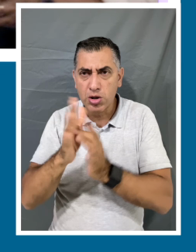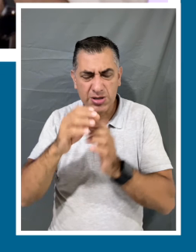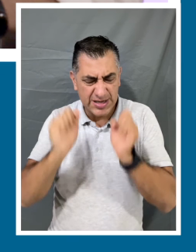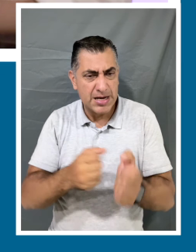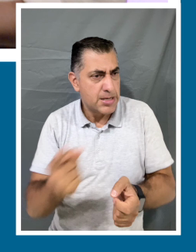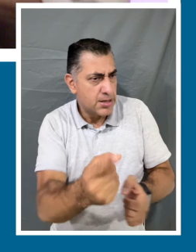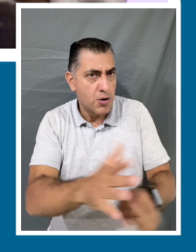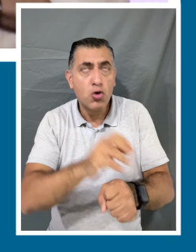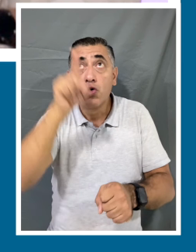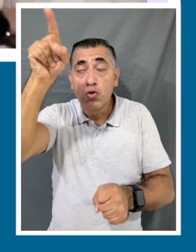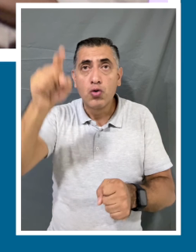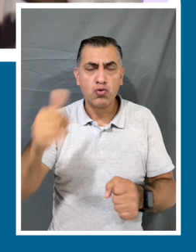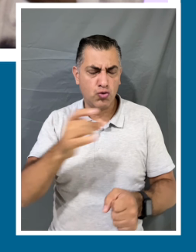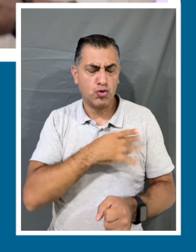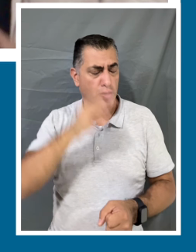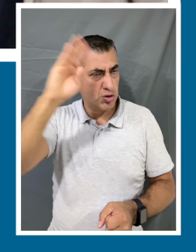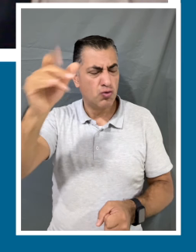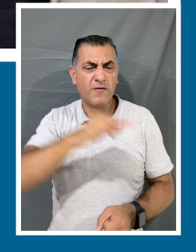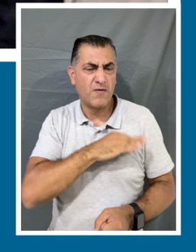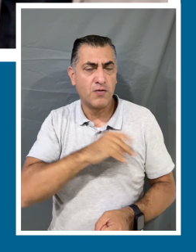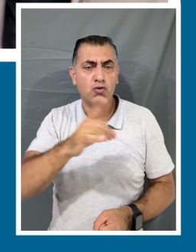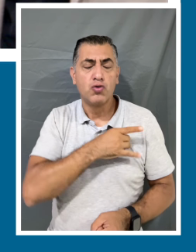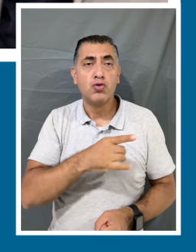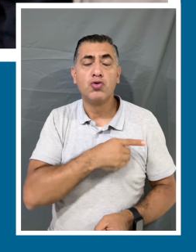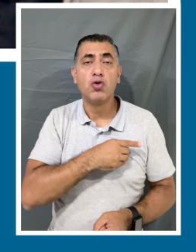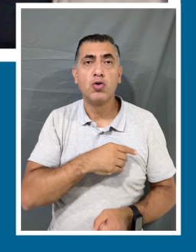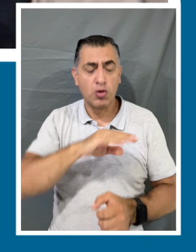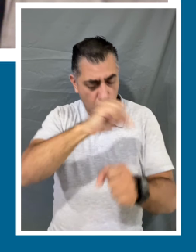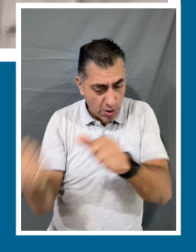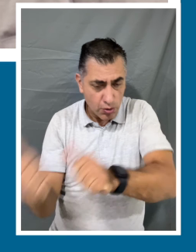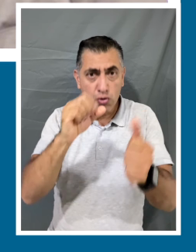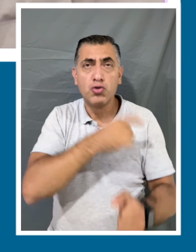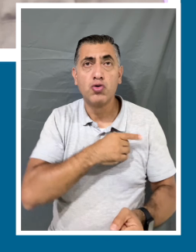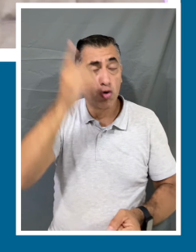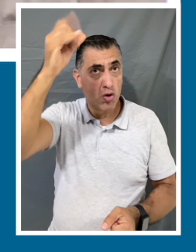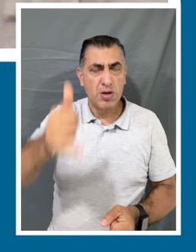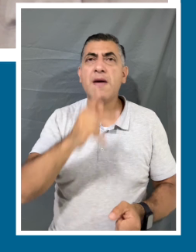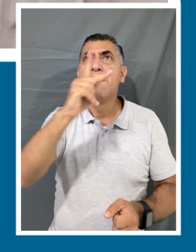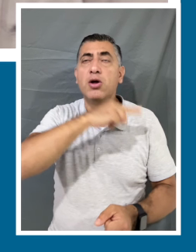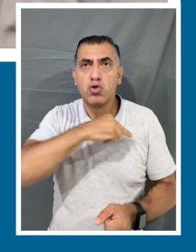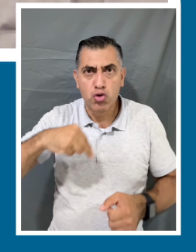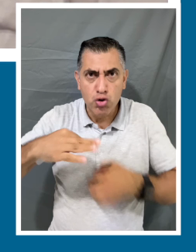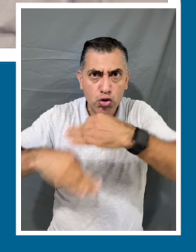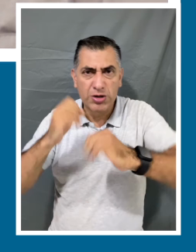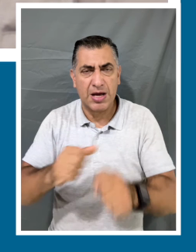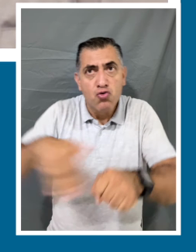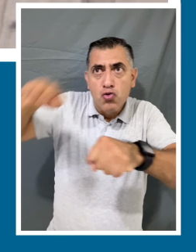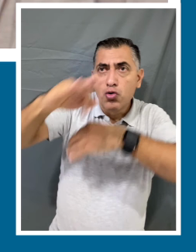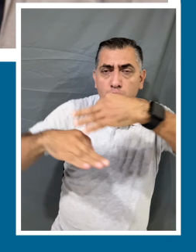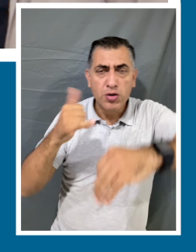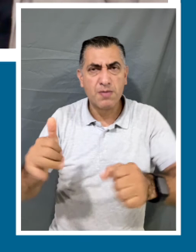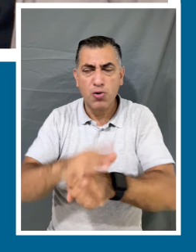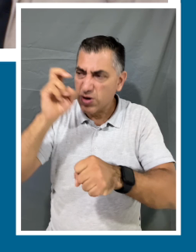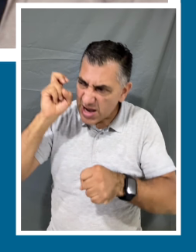eternidad con él luego un solo señor una la fe un solo bautismo un solo Dios y padre de todos que está sobre todos